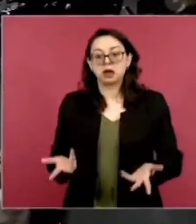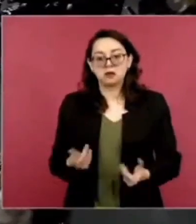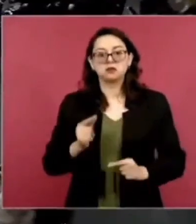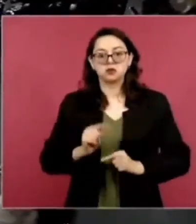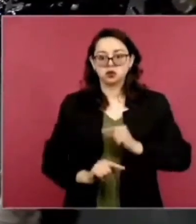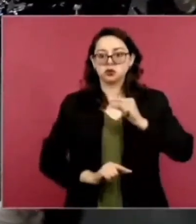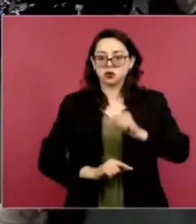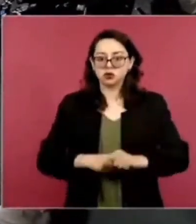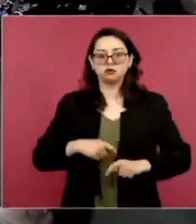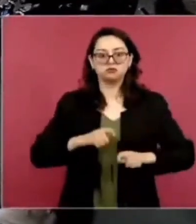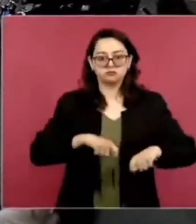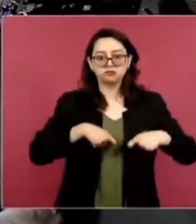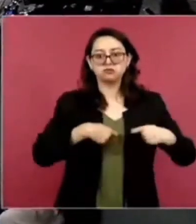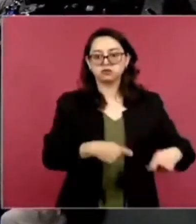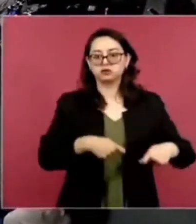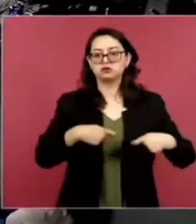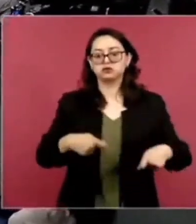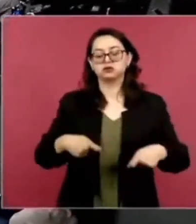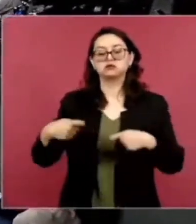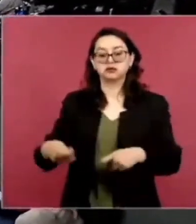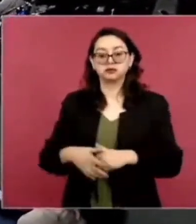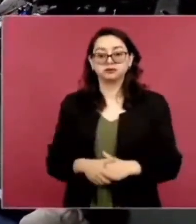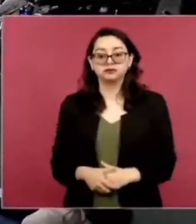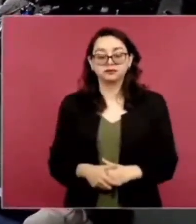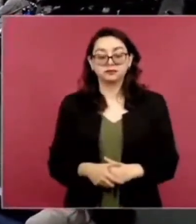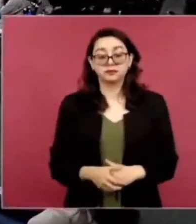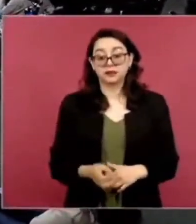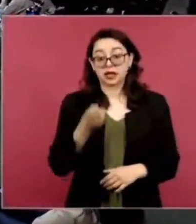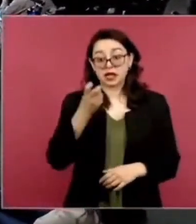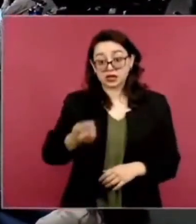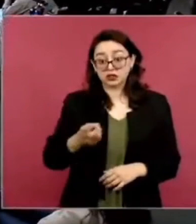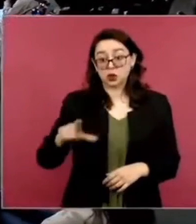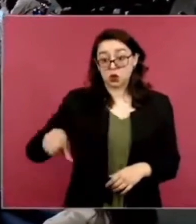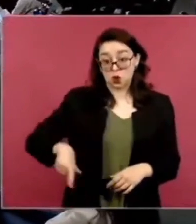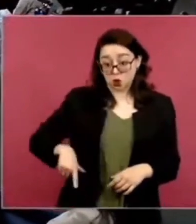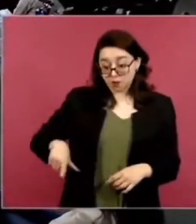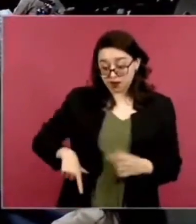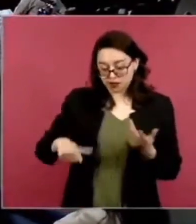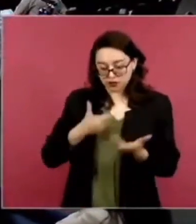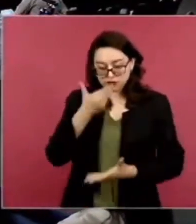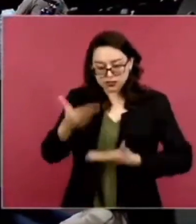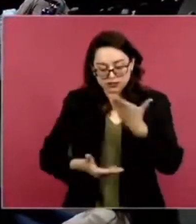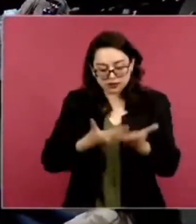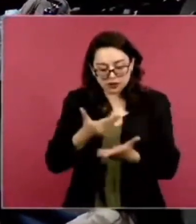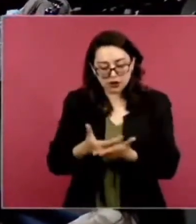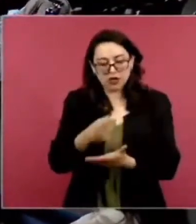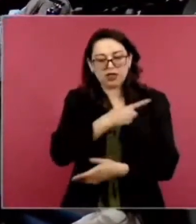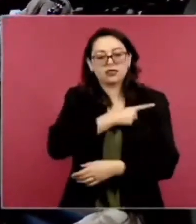vamos. Esto es lo que más me gusta del general.